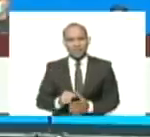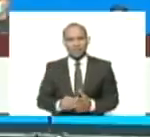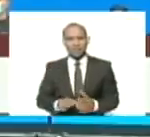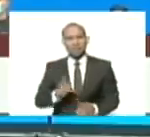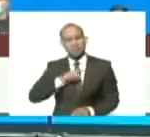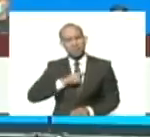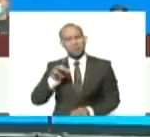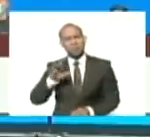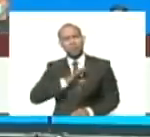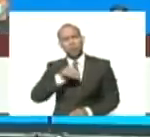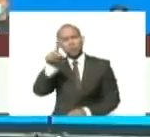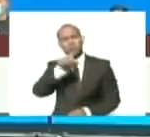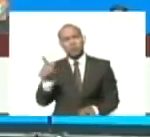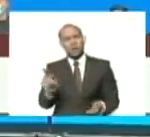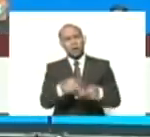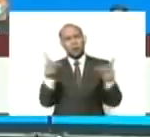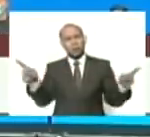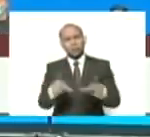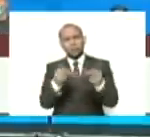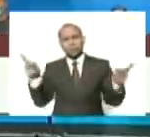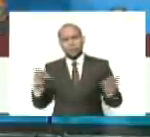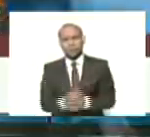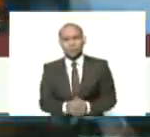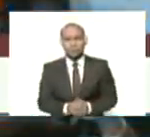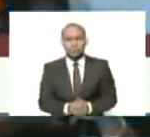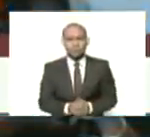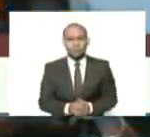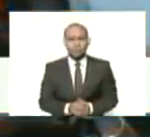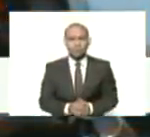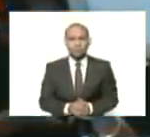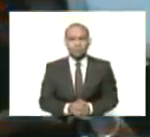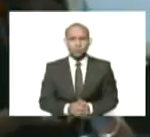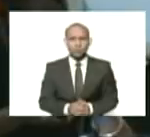de la Prensa. ¿Y allá quién es?